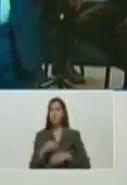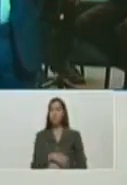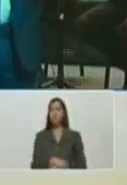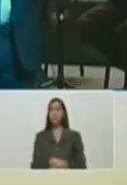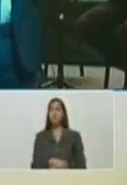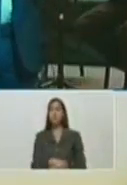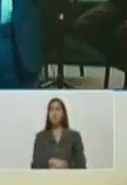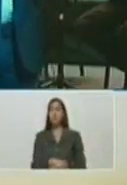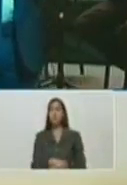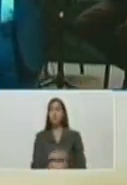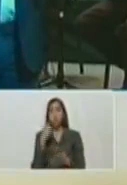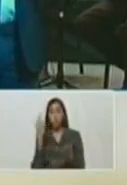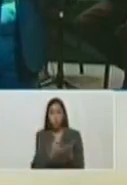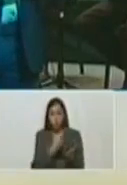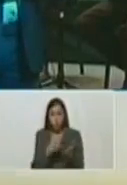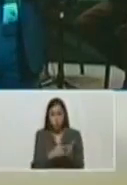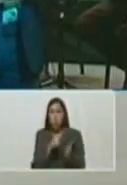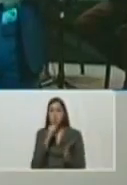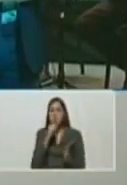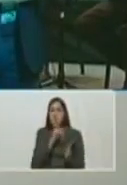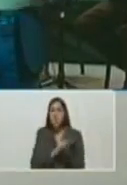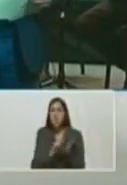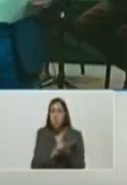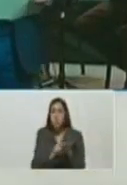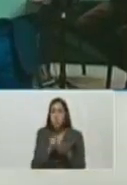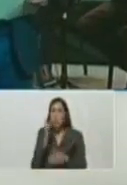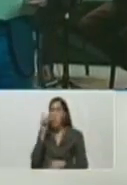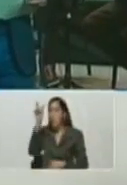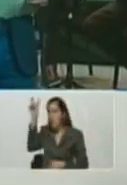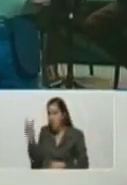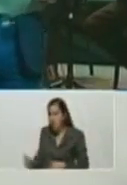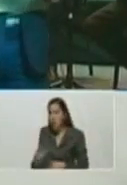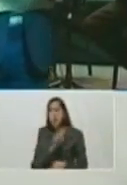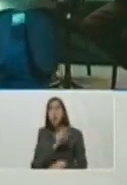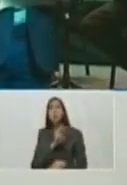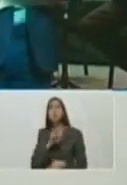Igualmente, este libro lo escribe Ramiro Ruiz Primera.